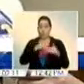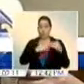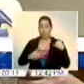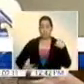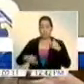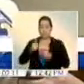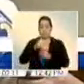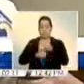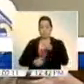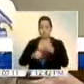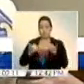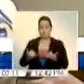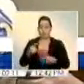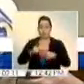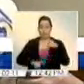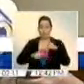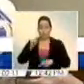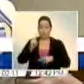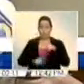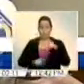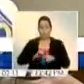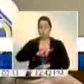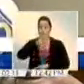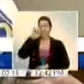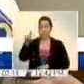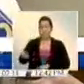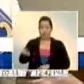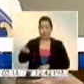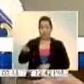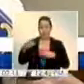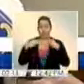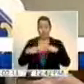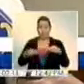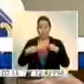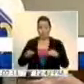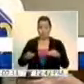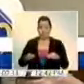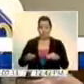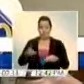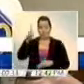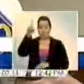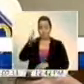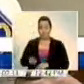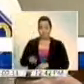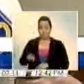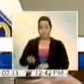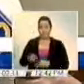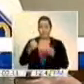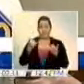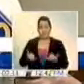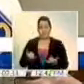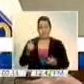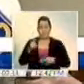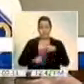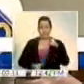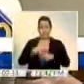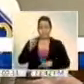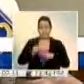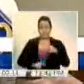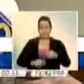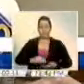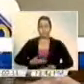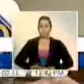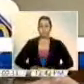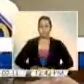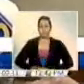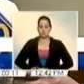Nos acabamos de enterar de que nuestro grupo viaja a Panamá a presentar las propuestas legislativas de este año. Nosotros esto